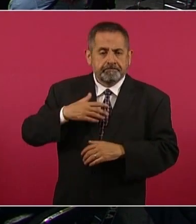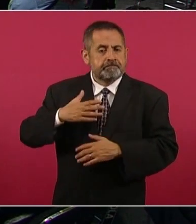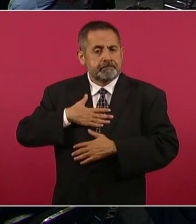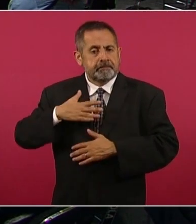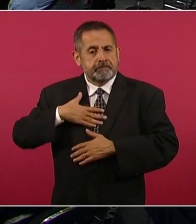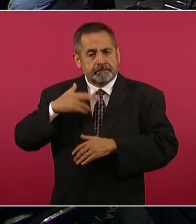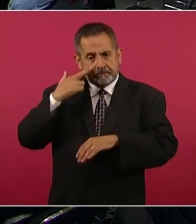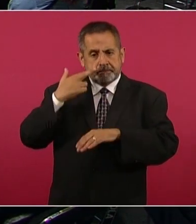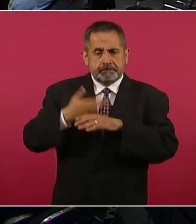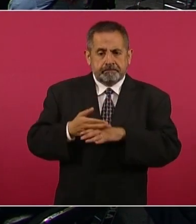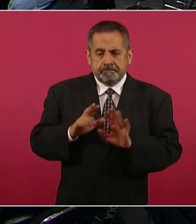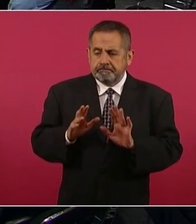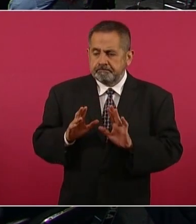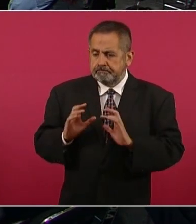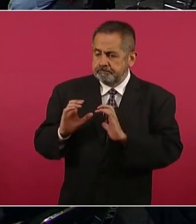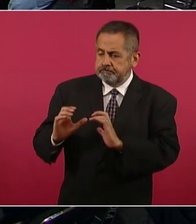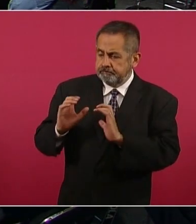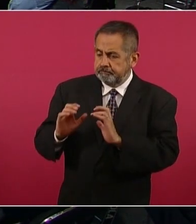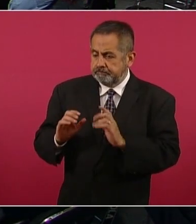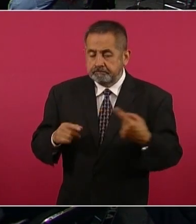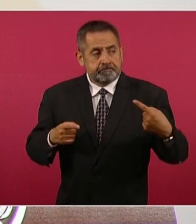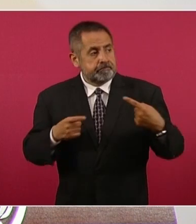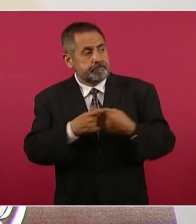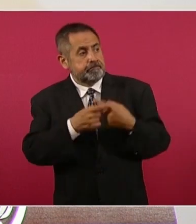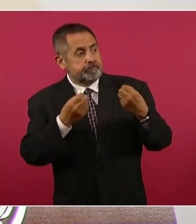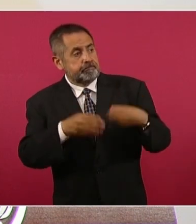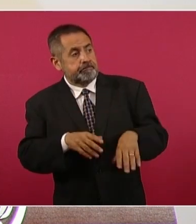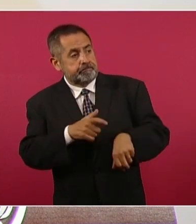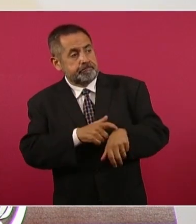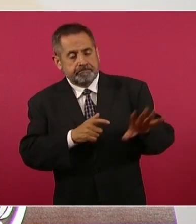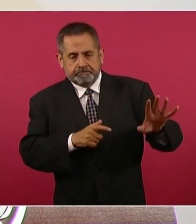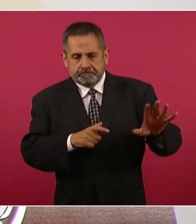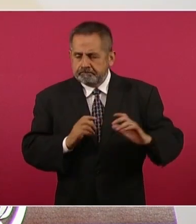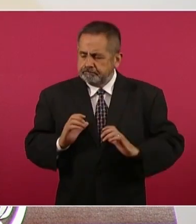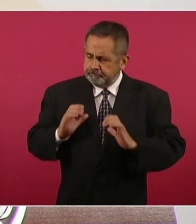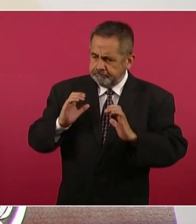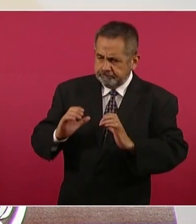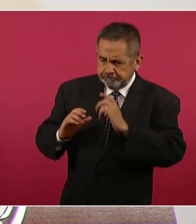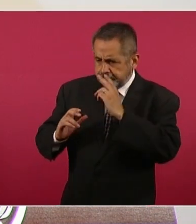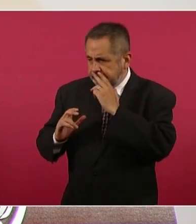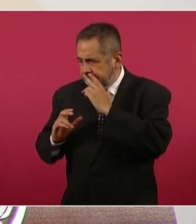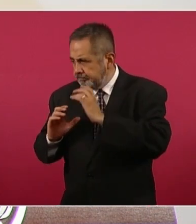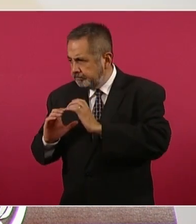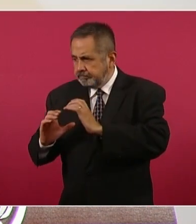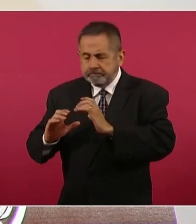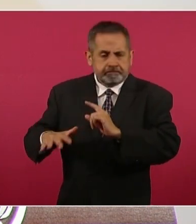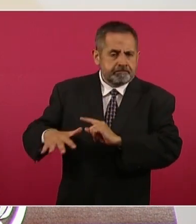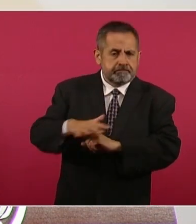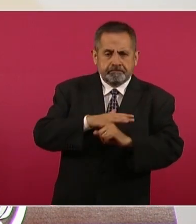no complicar los tiempos de una obra que, por supuesto, tiene